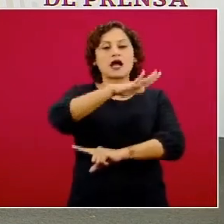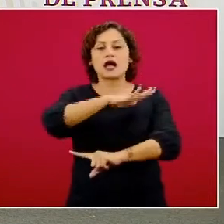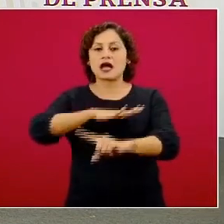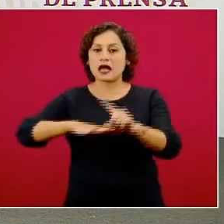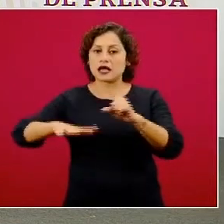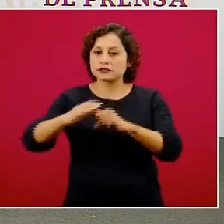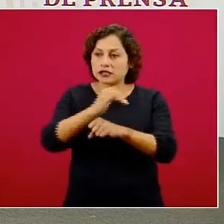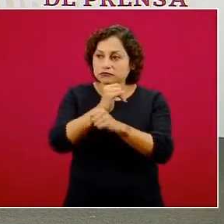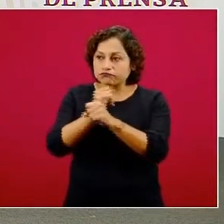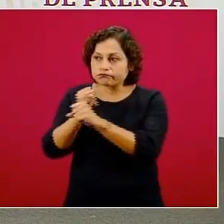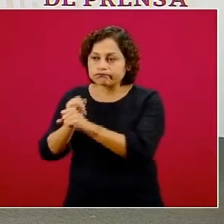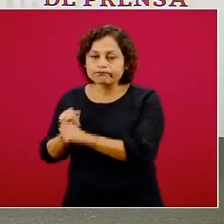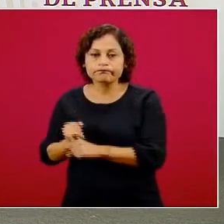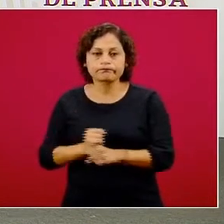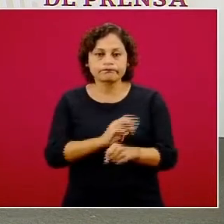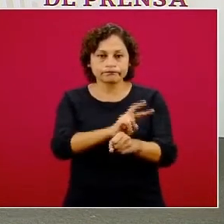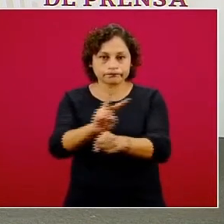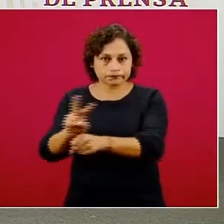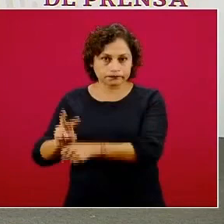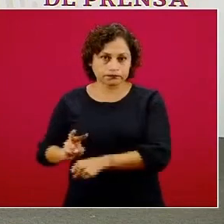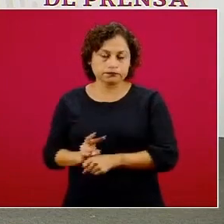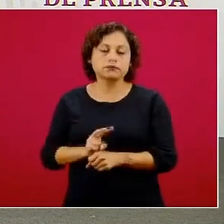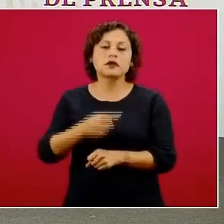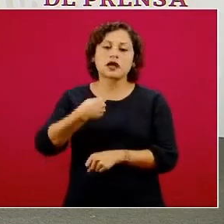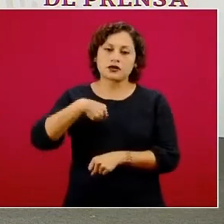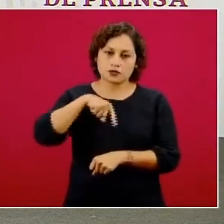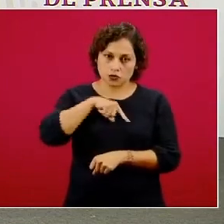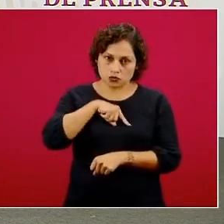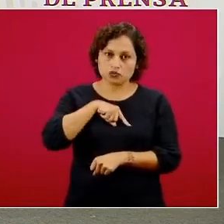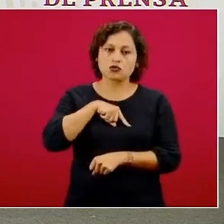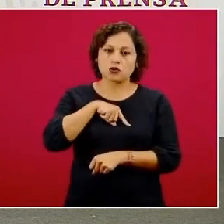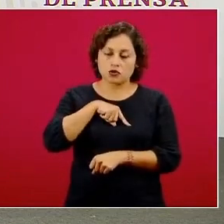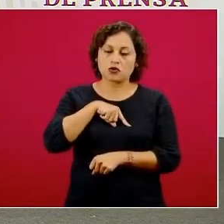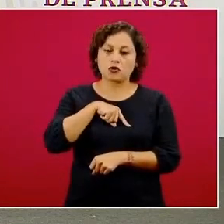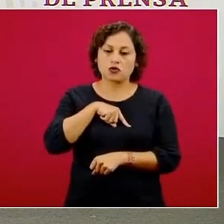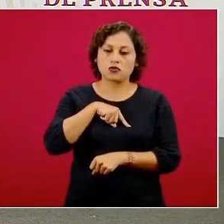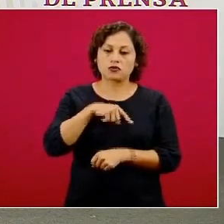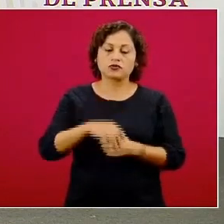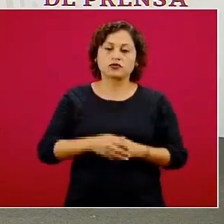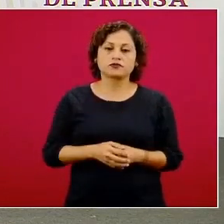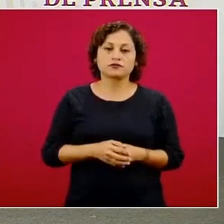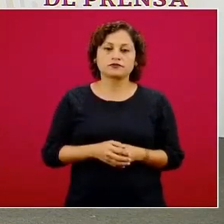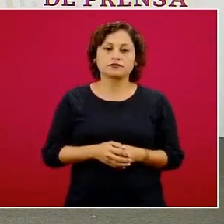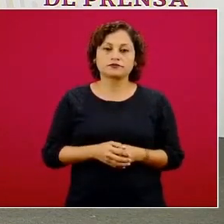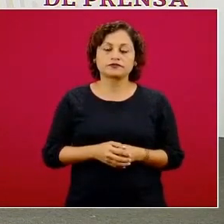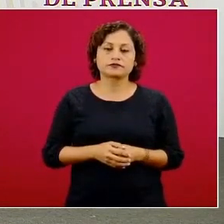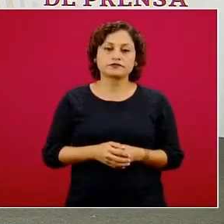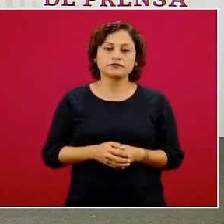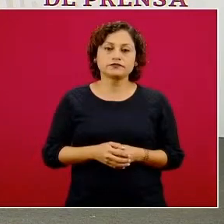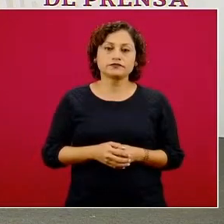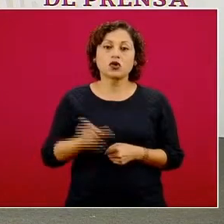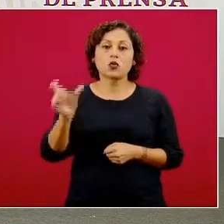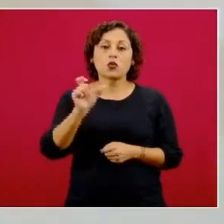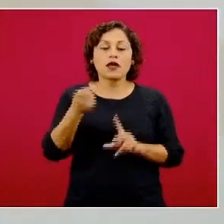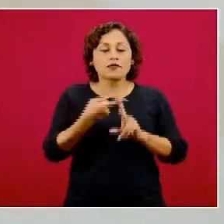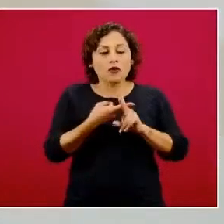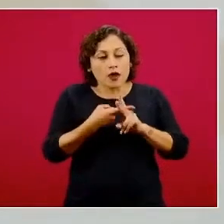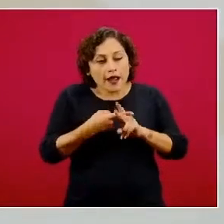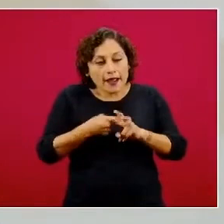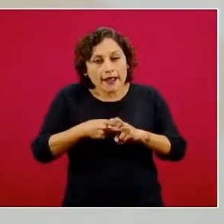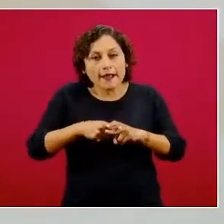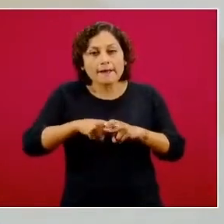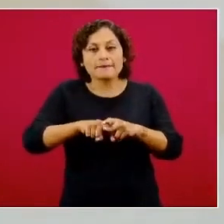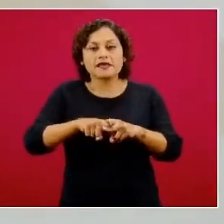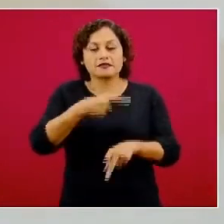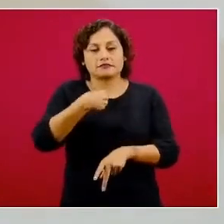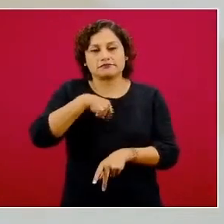pregunta. Muchas gracias por la misma. Nosotros vamos dando seguimiento a los eventos meteorológicos desde que básicamente se forman. Como les comentaba, pues todos los